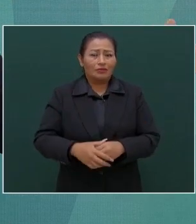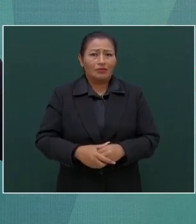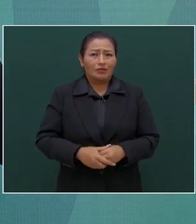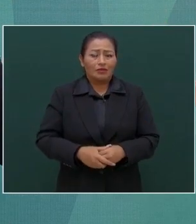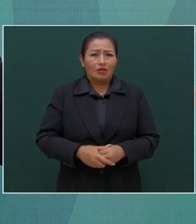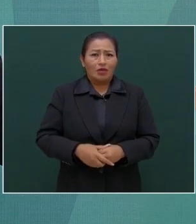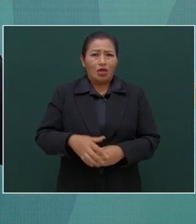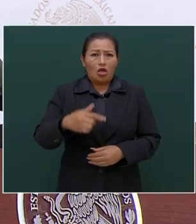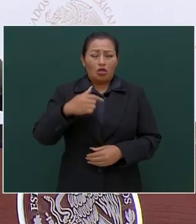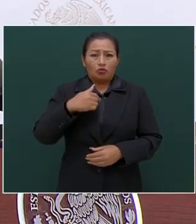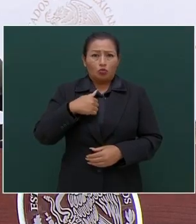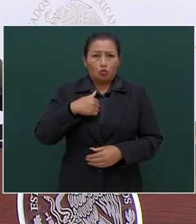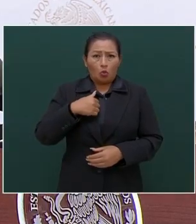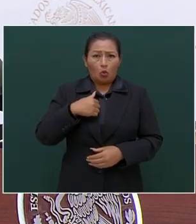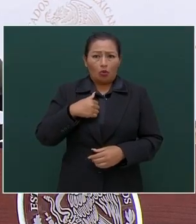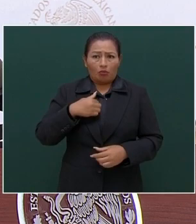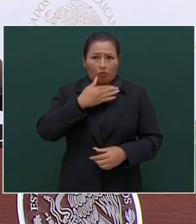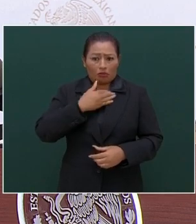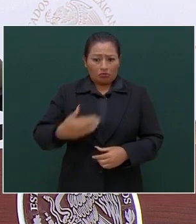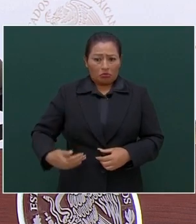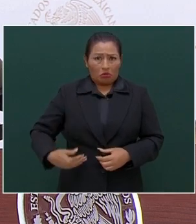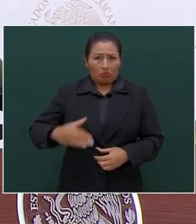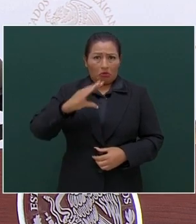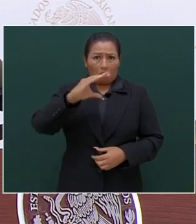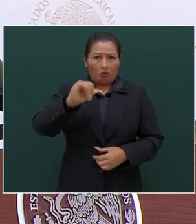Si yo no soy Calderón,